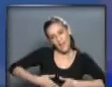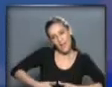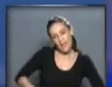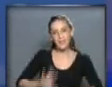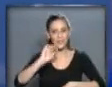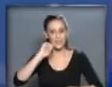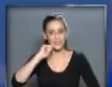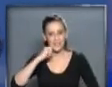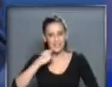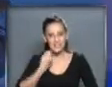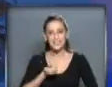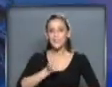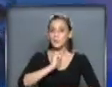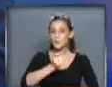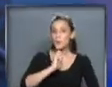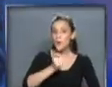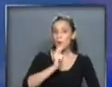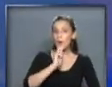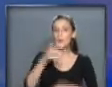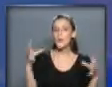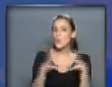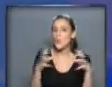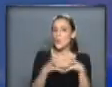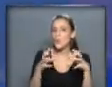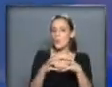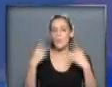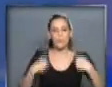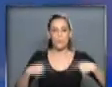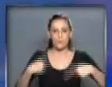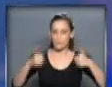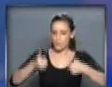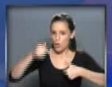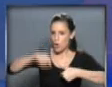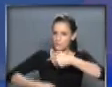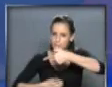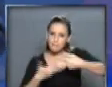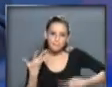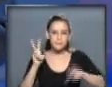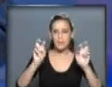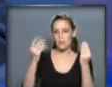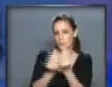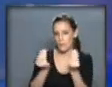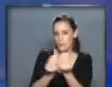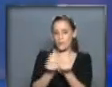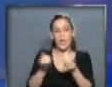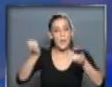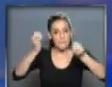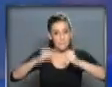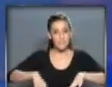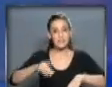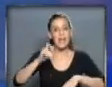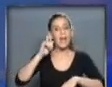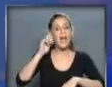un hermoso móvil, con una legendaria banda. Tenemos mucho, así que vamos a empezar por el principio. Gaby